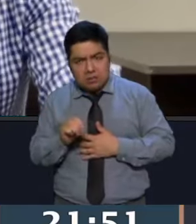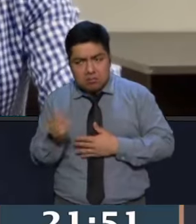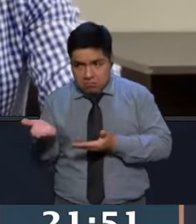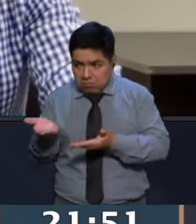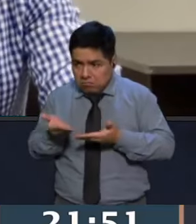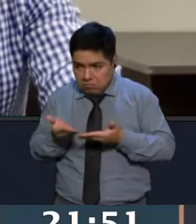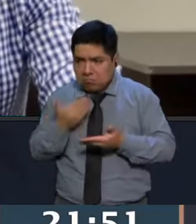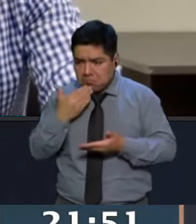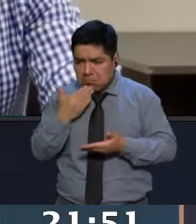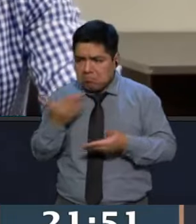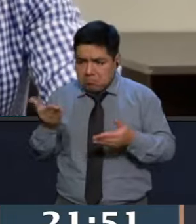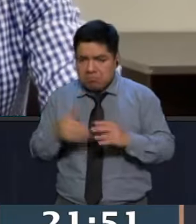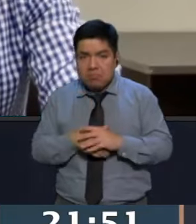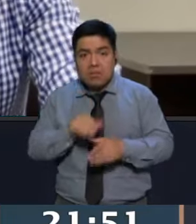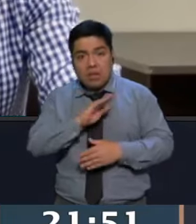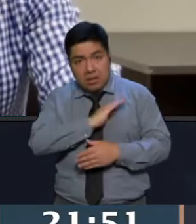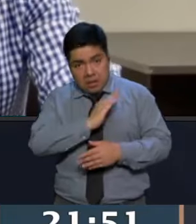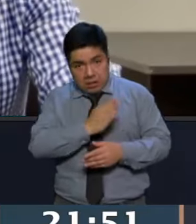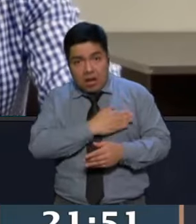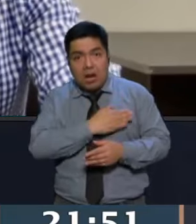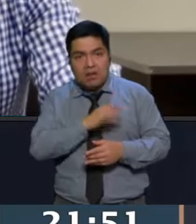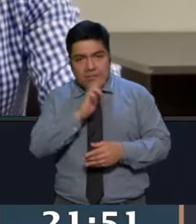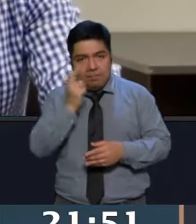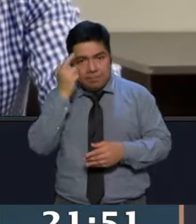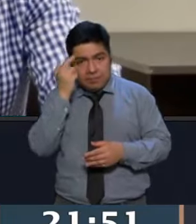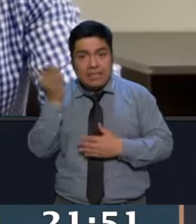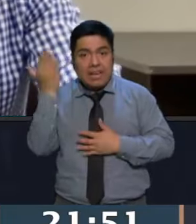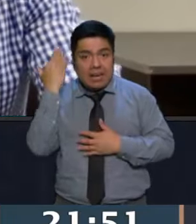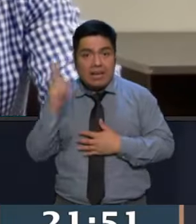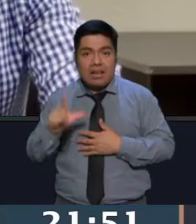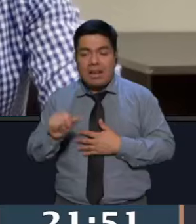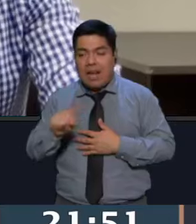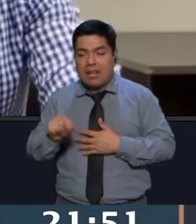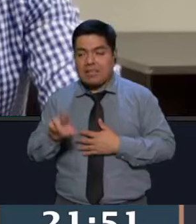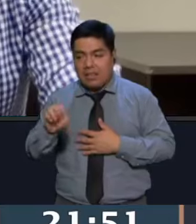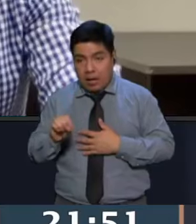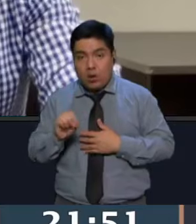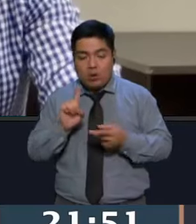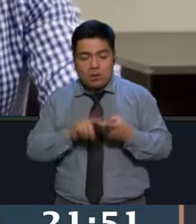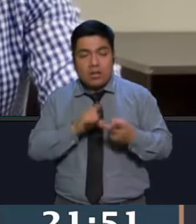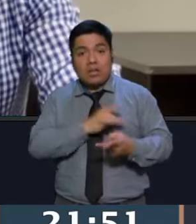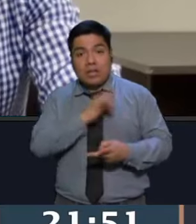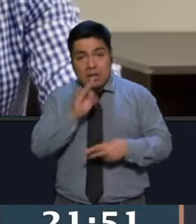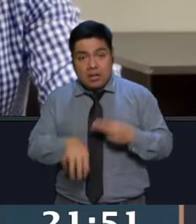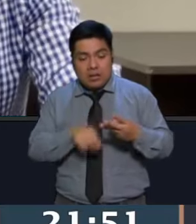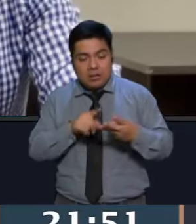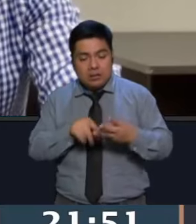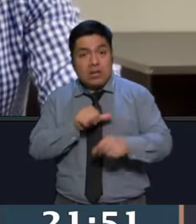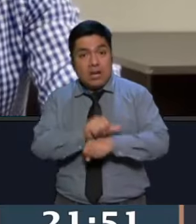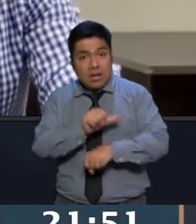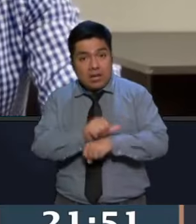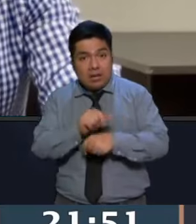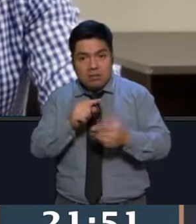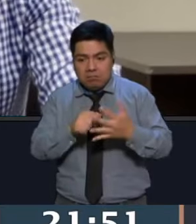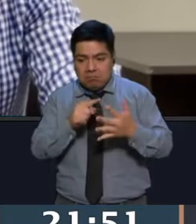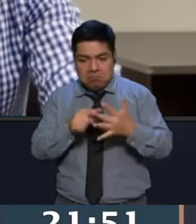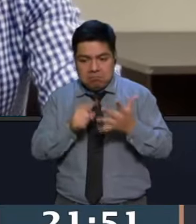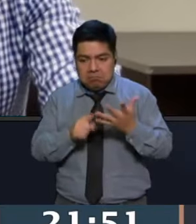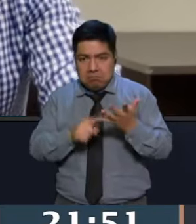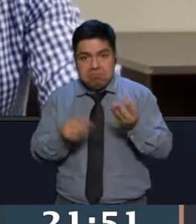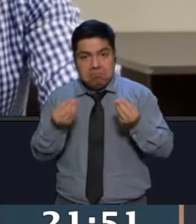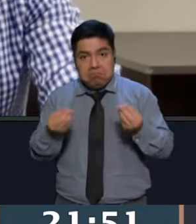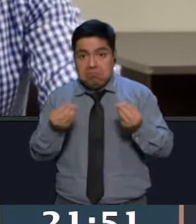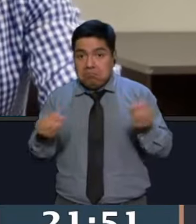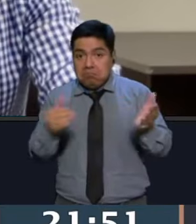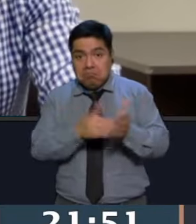asilo a quienes así lo solicitan. Como bien lo dices, ocurrió en España durante el sexenio de Lázaro Cárdenas, ocurrió en Chile, ocurrió en Argentina, ha